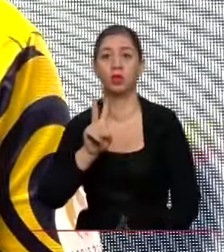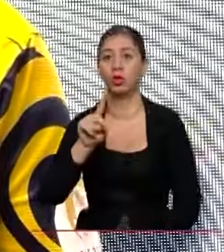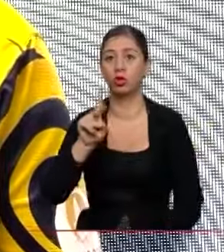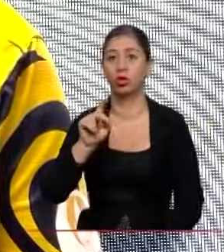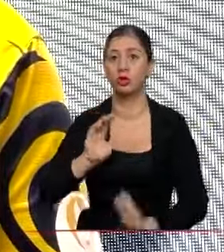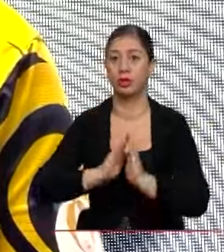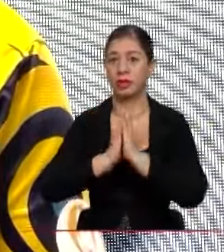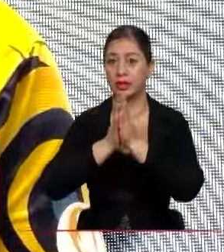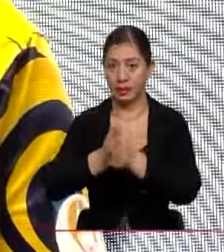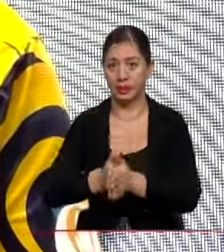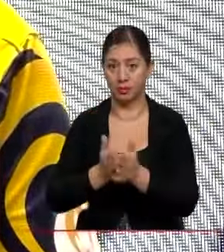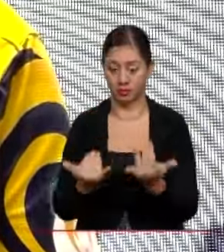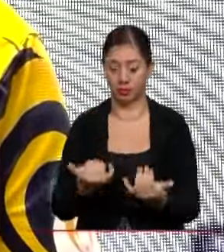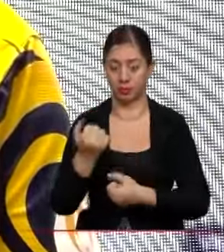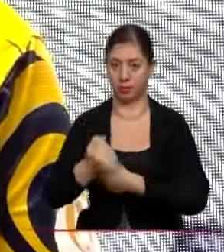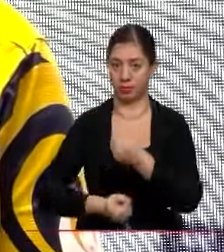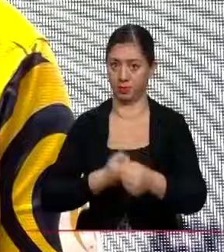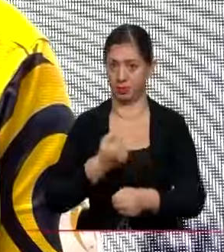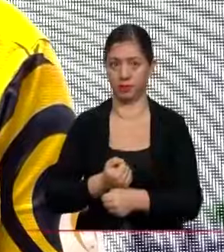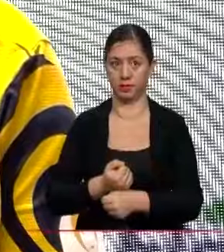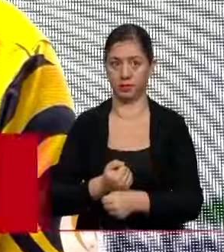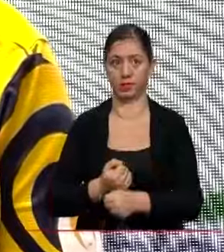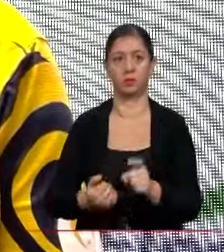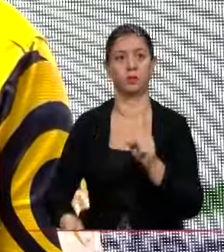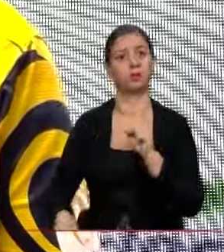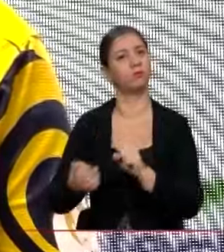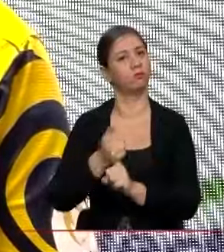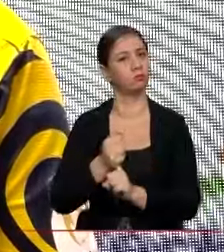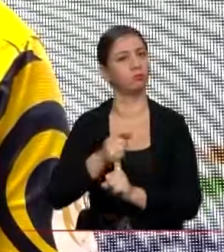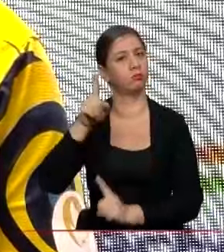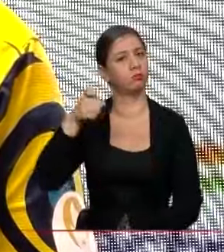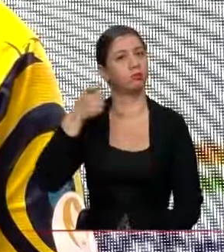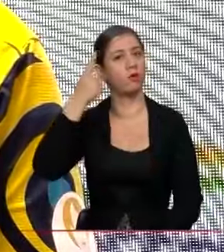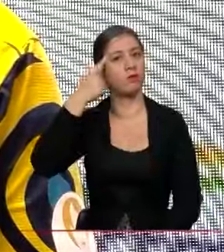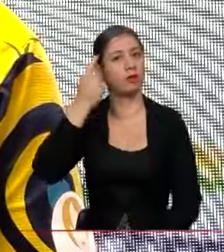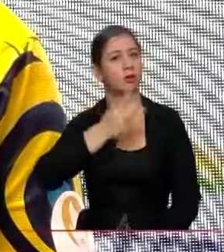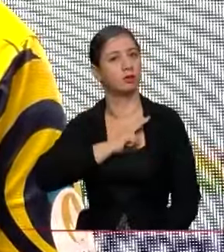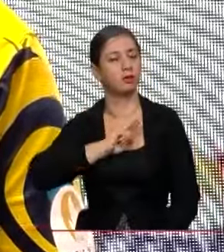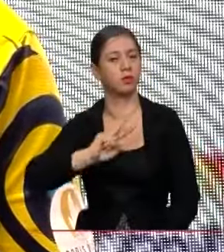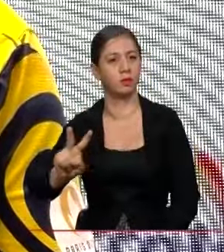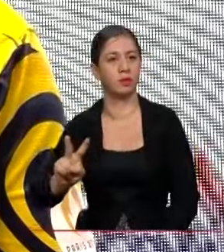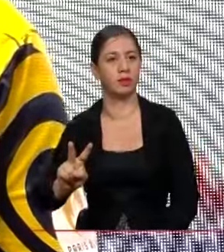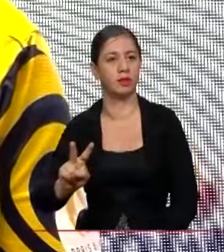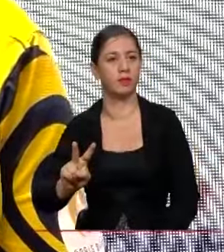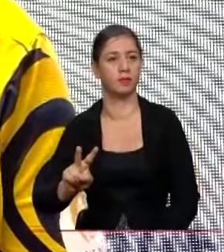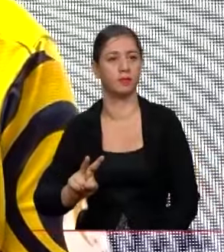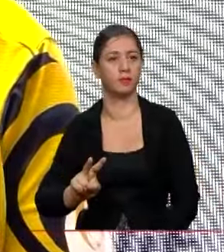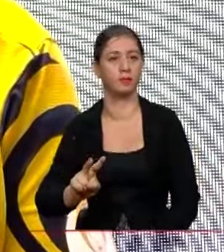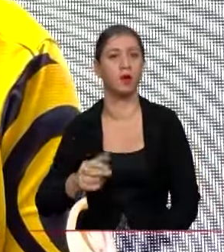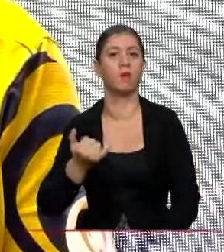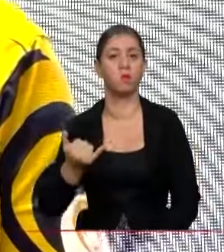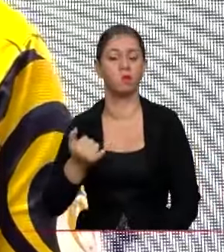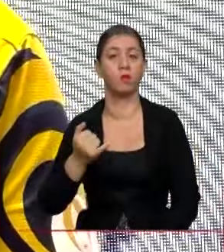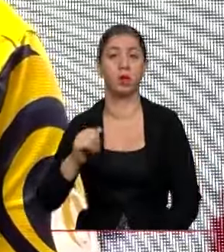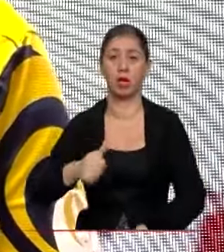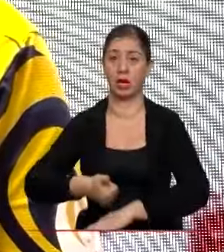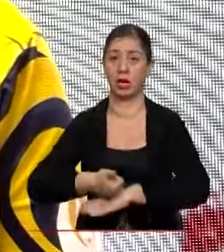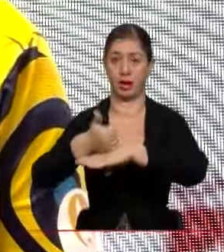de diciembre de este año. Hemos logrado finiquitar con la Gobernación del Valle, con la gerente de